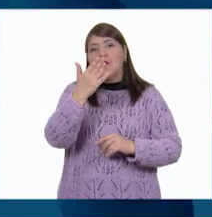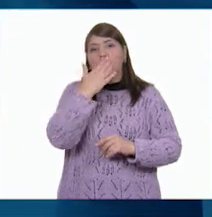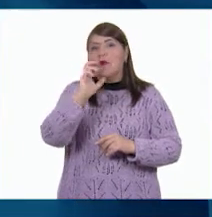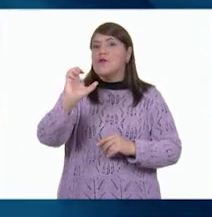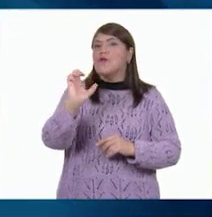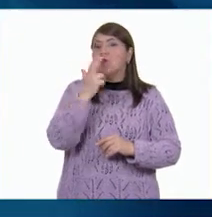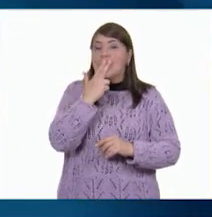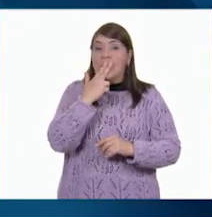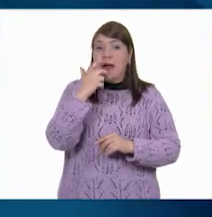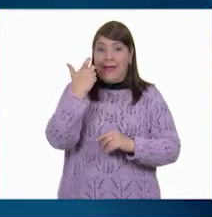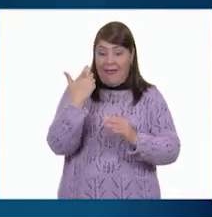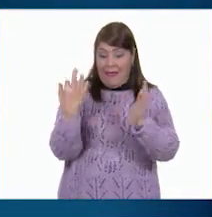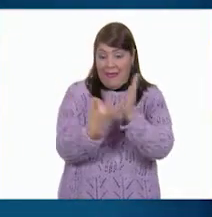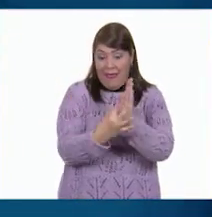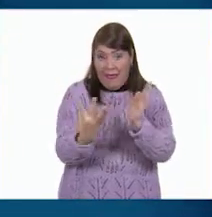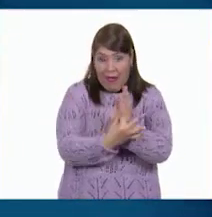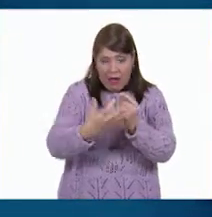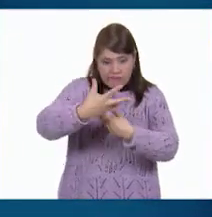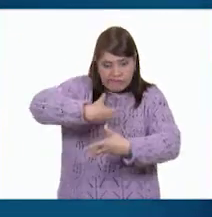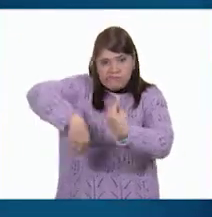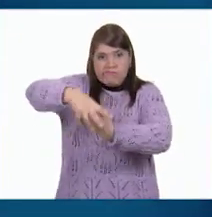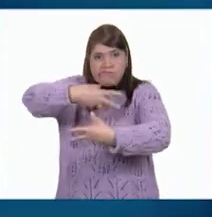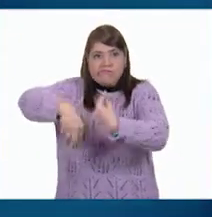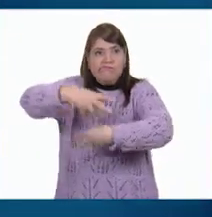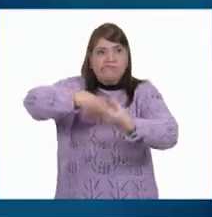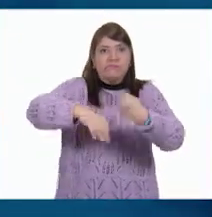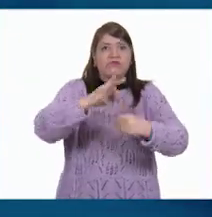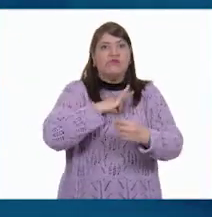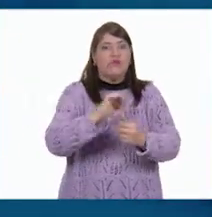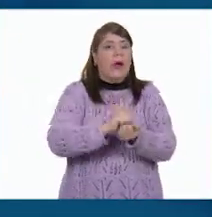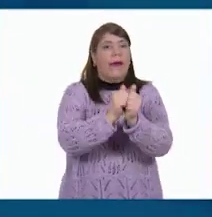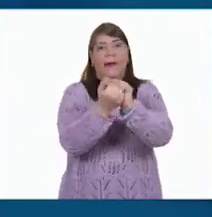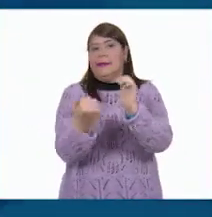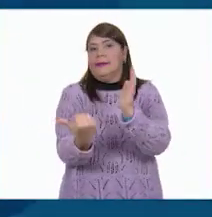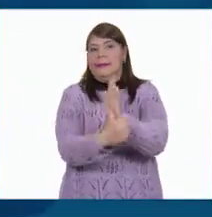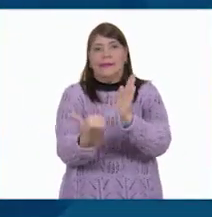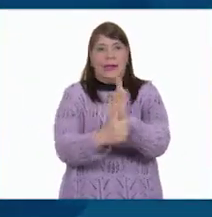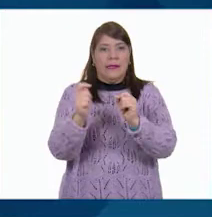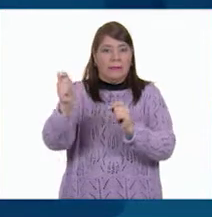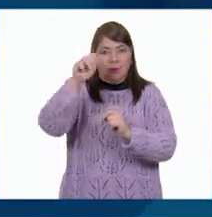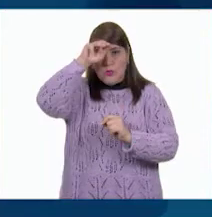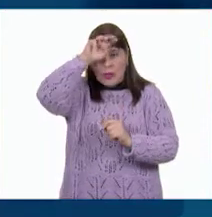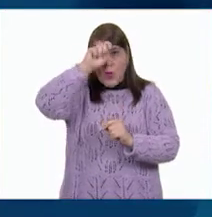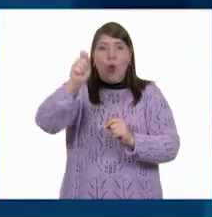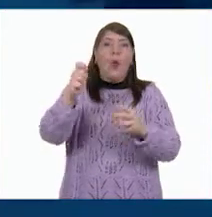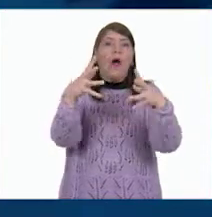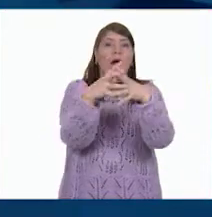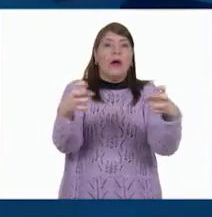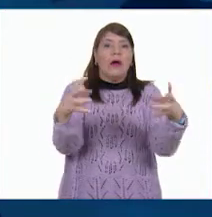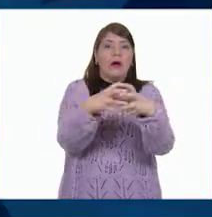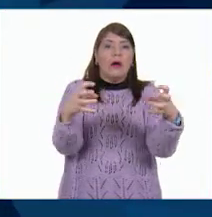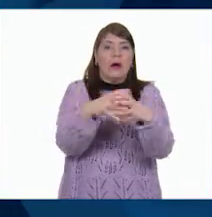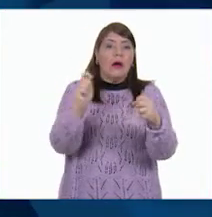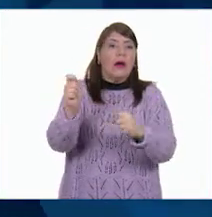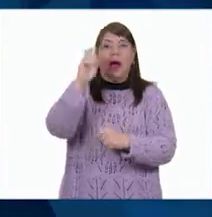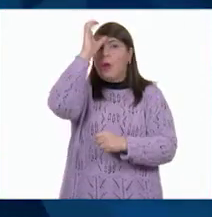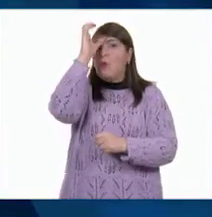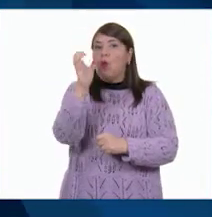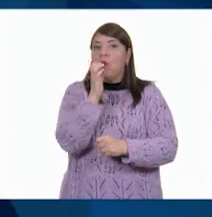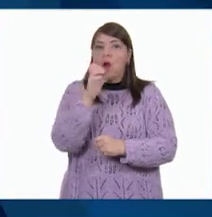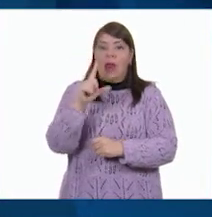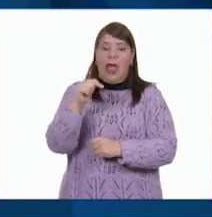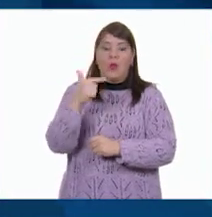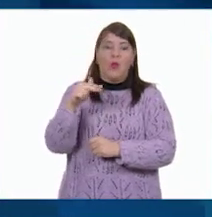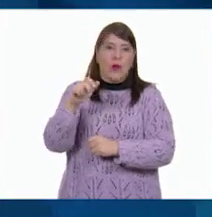el hierro que se extraía también en Durango y se transformaba en acero en Monterrey, o por ejemplo, el algodón de La Laguna en Coahuila.